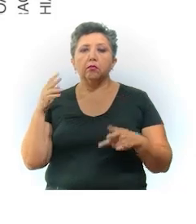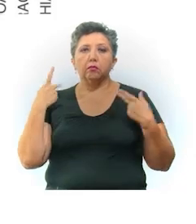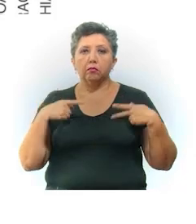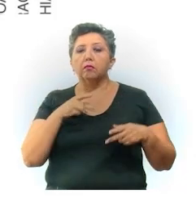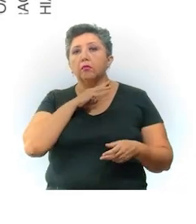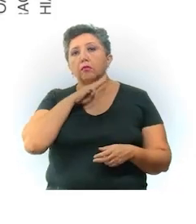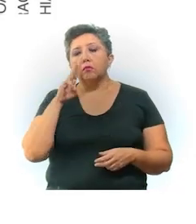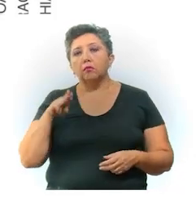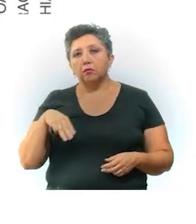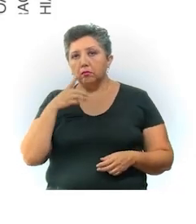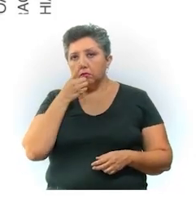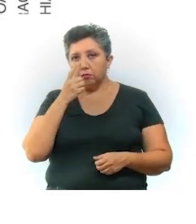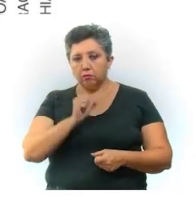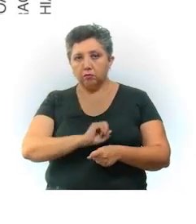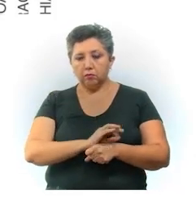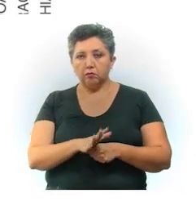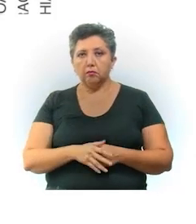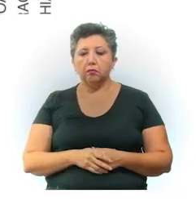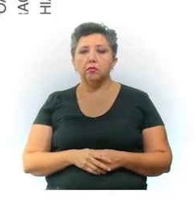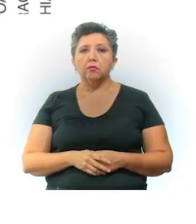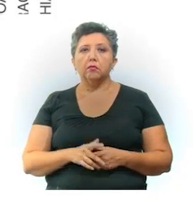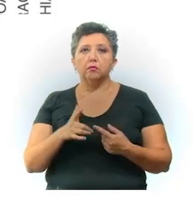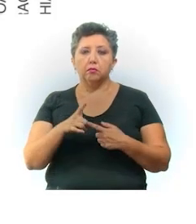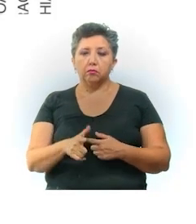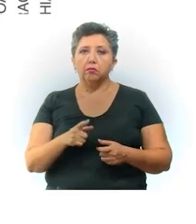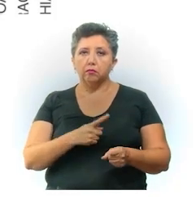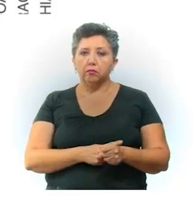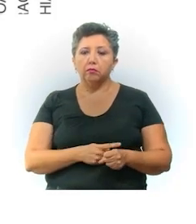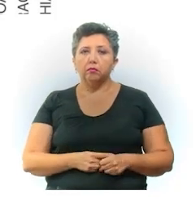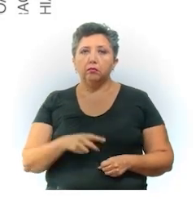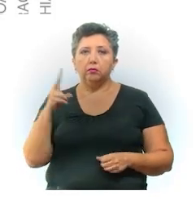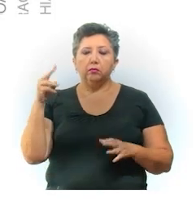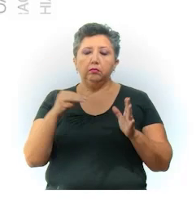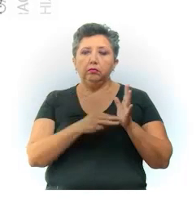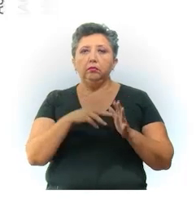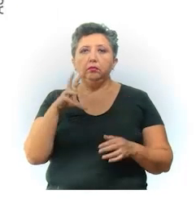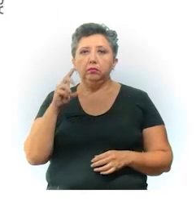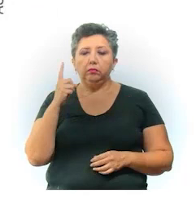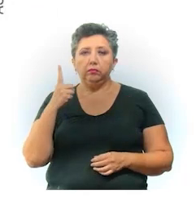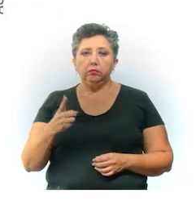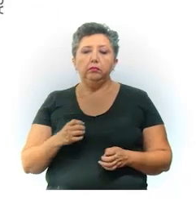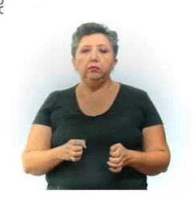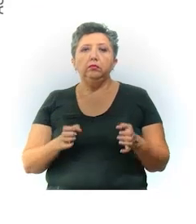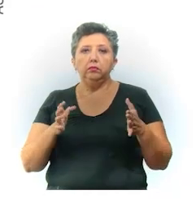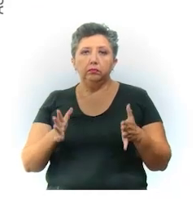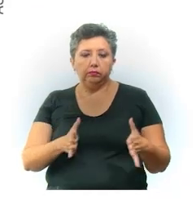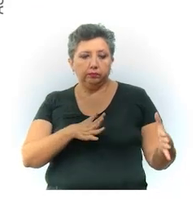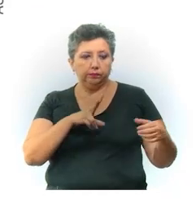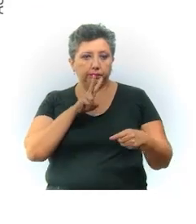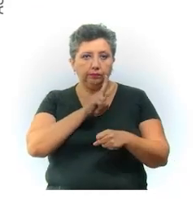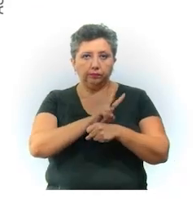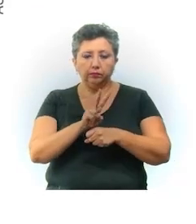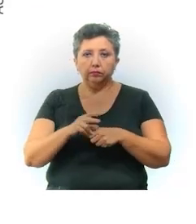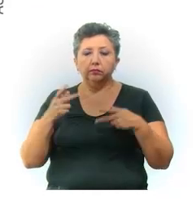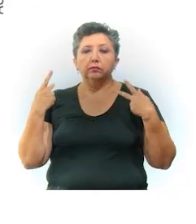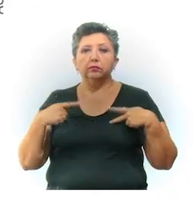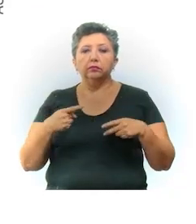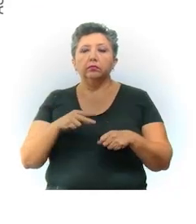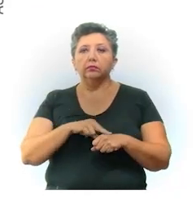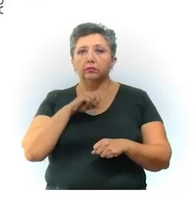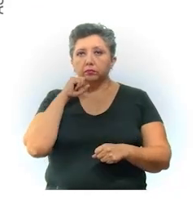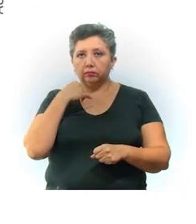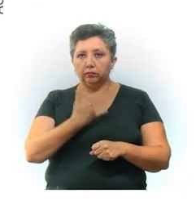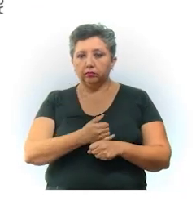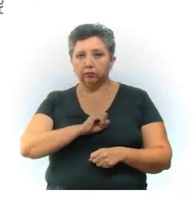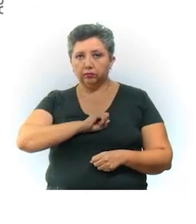personas fallecidas a causa del coronavirus. De los casos activos, 2.031 están estables, aislados, monitoreados por